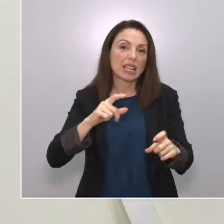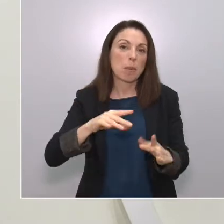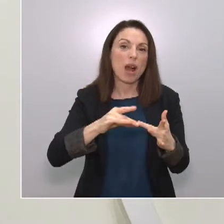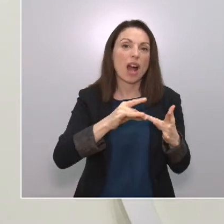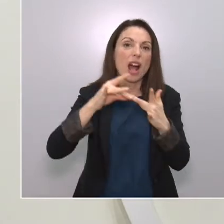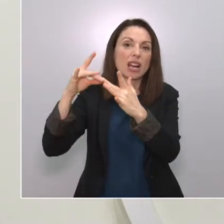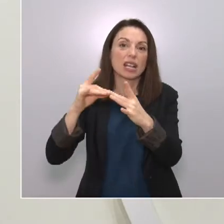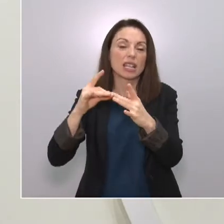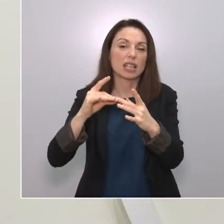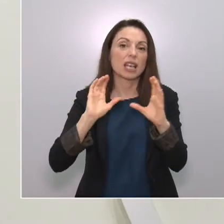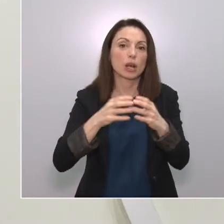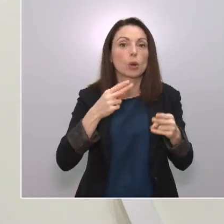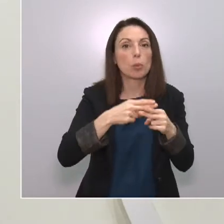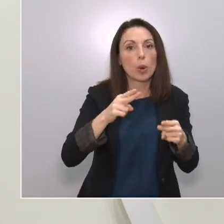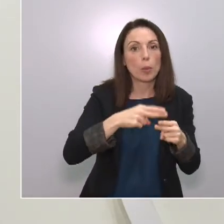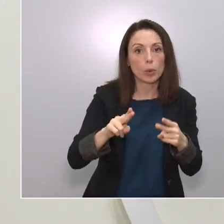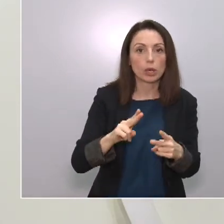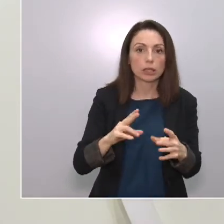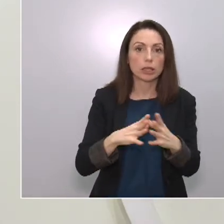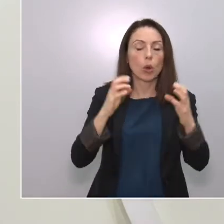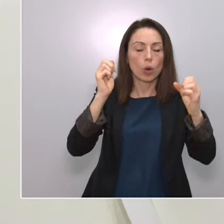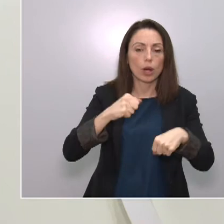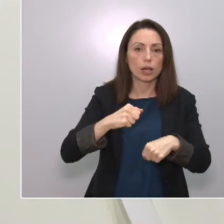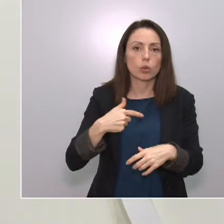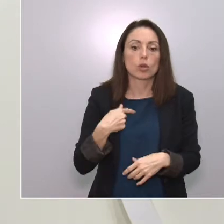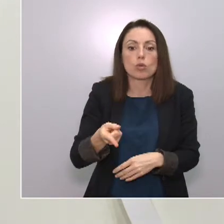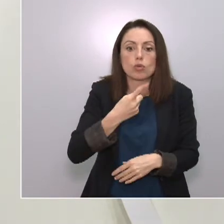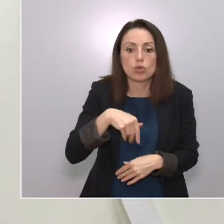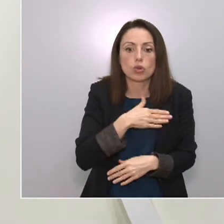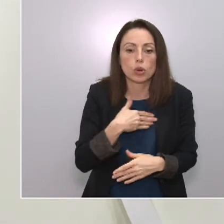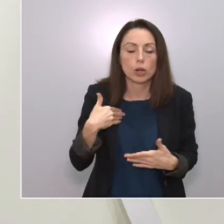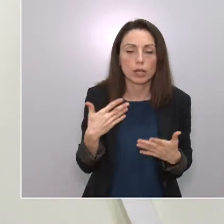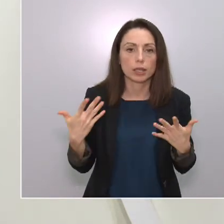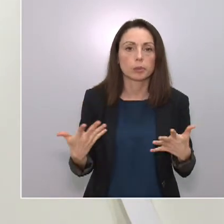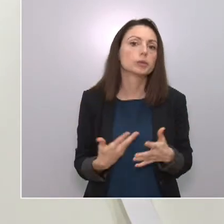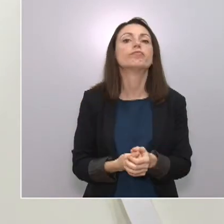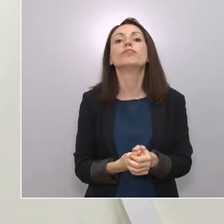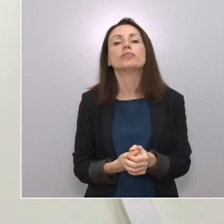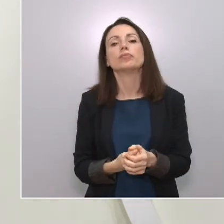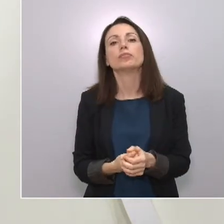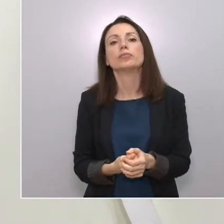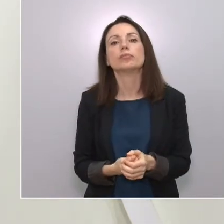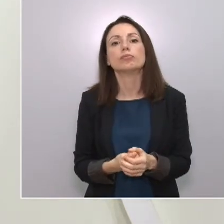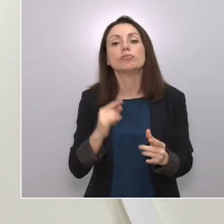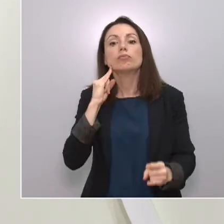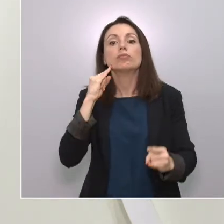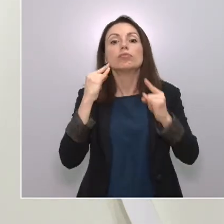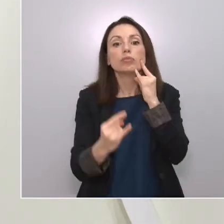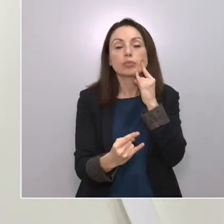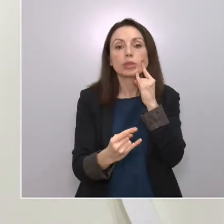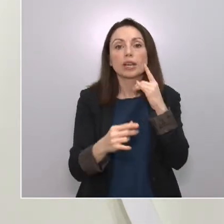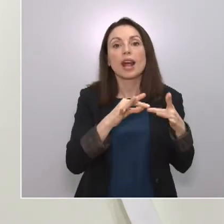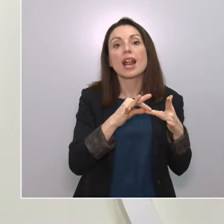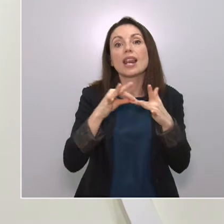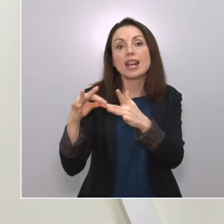situación extraordinaria, de extraordinaria dificultad, es lo deseable. No solo no ha llamado al líder de la